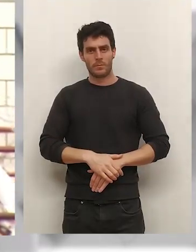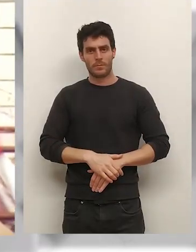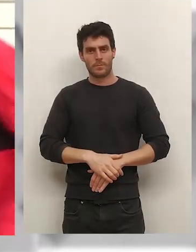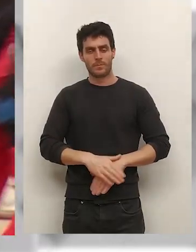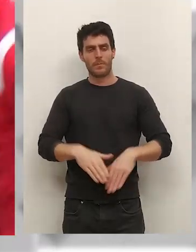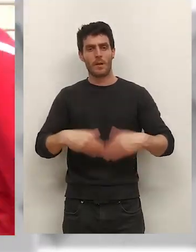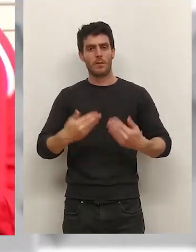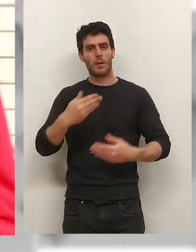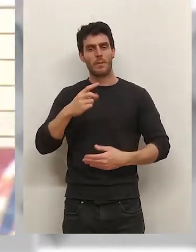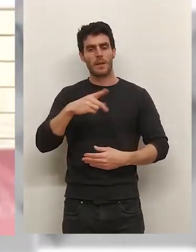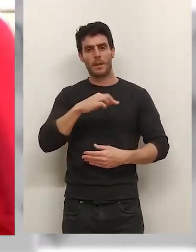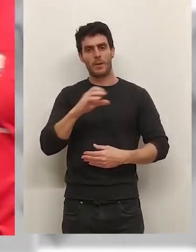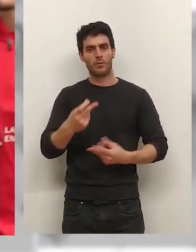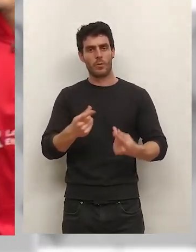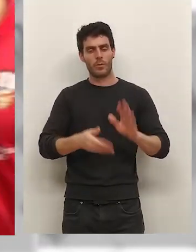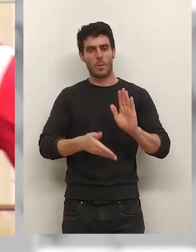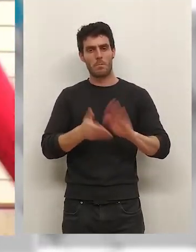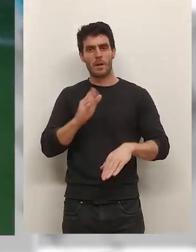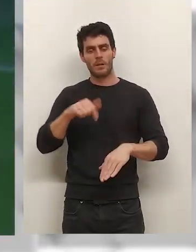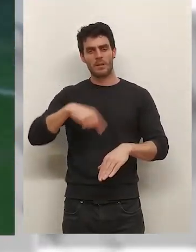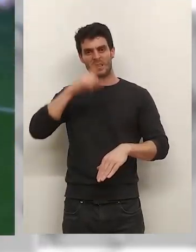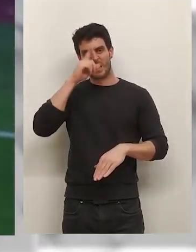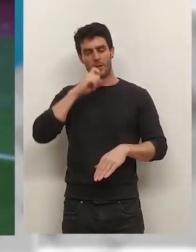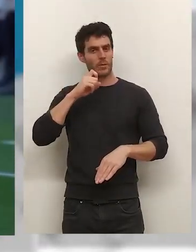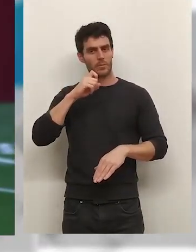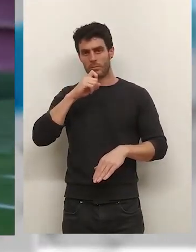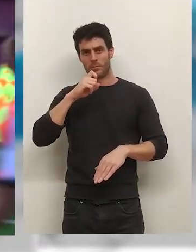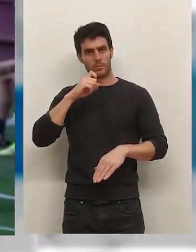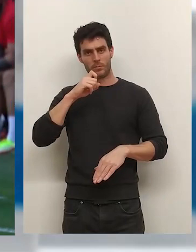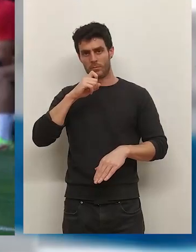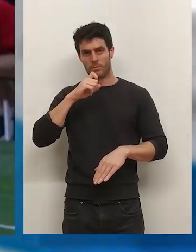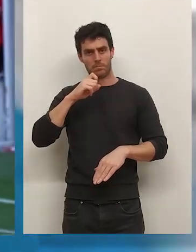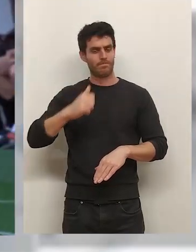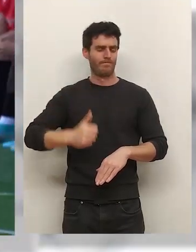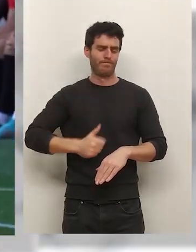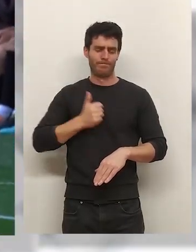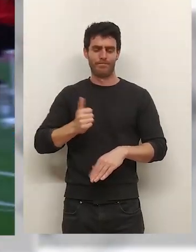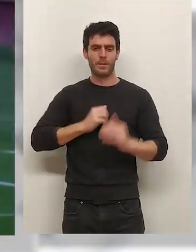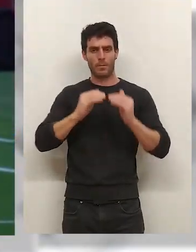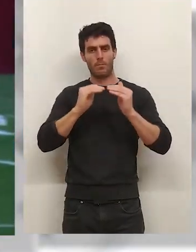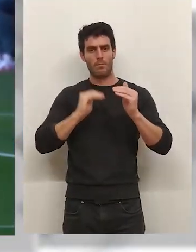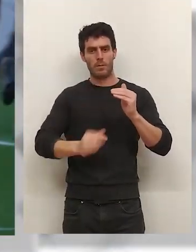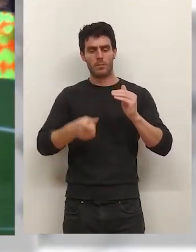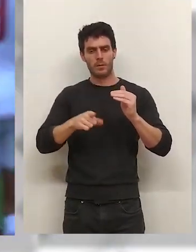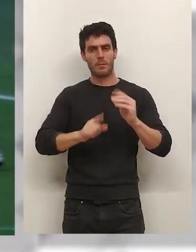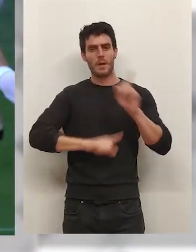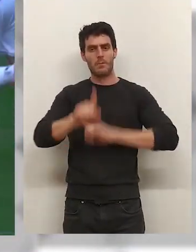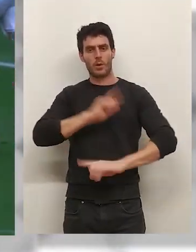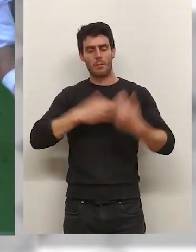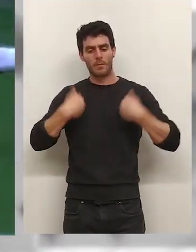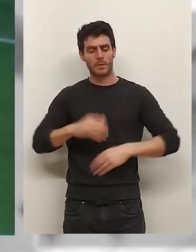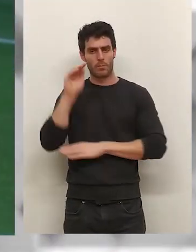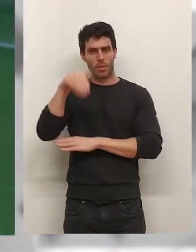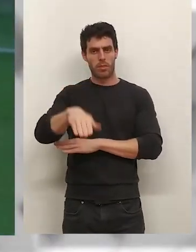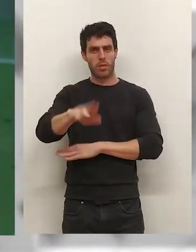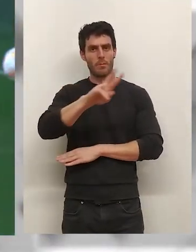entidad riojana. De este modo, Vinicius deja Logroño tras un curso marcado por su bajo rendimiento y la irregularidad por culpa de sus problemas